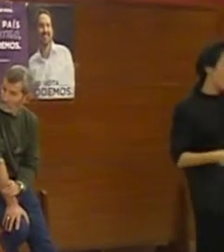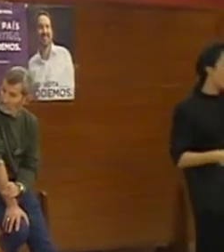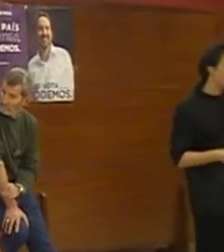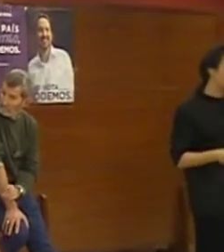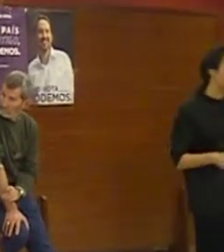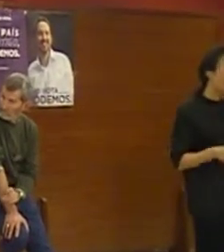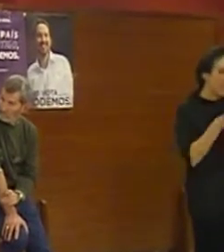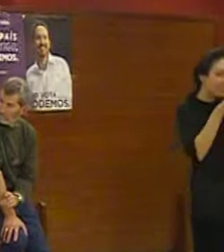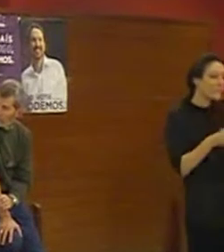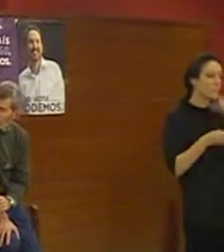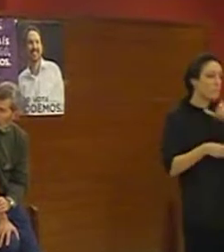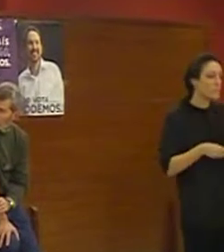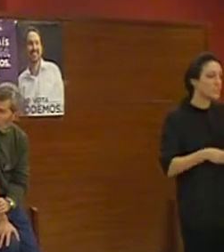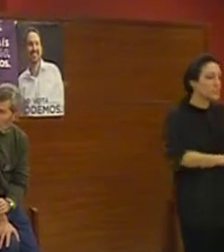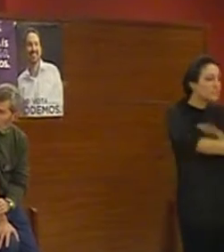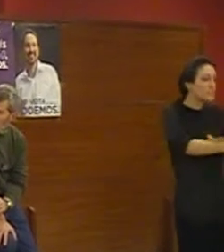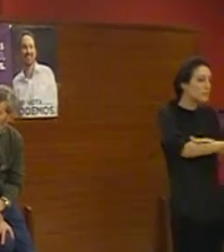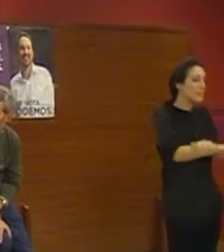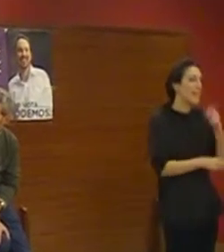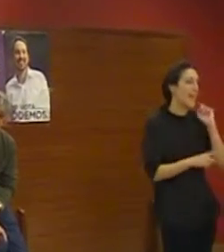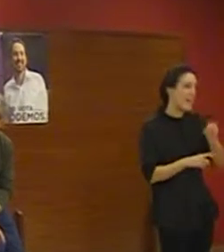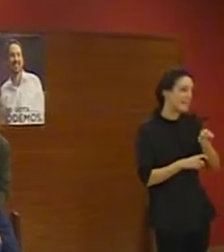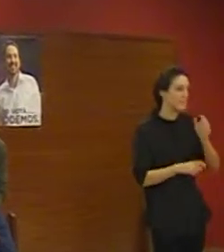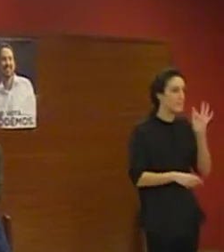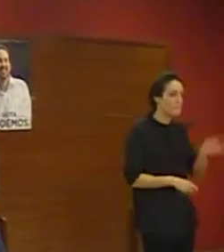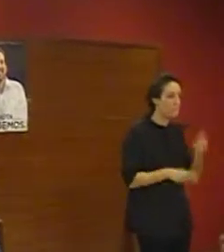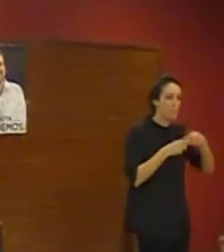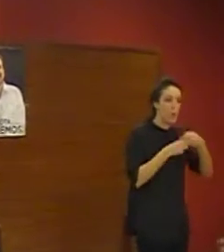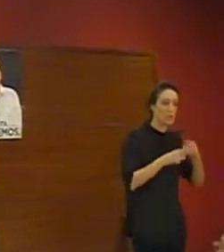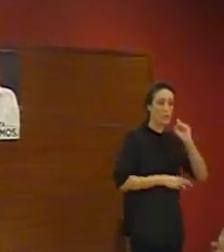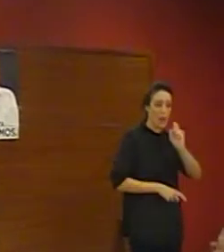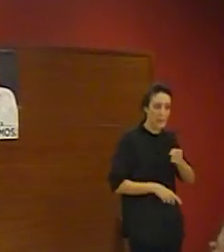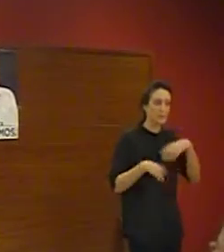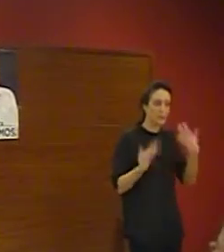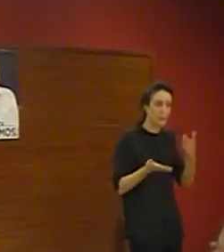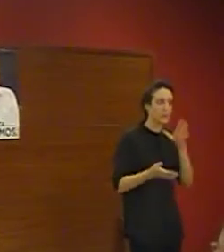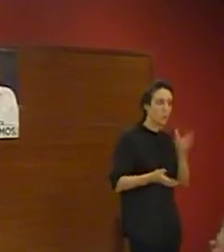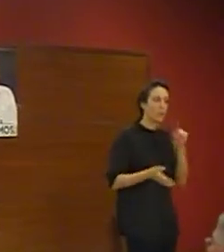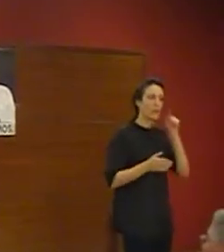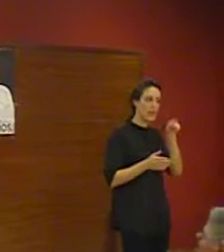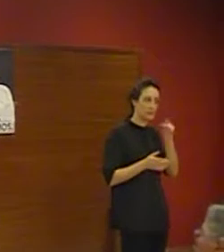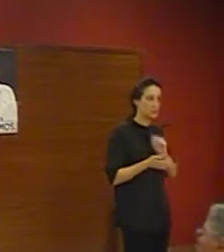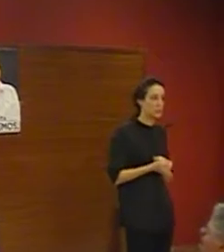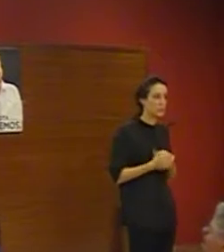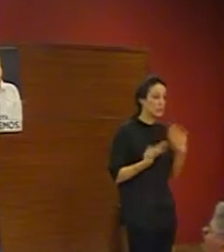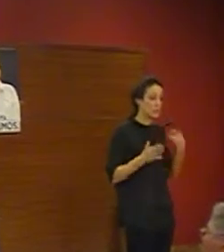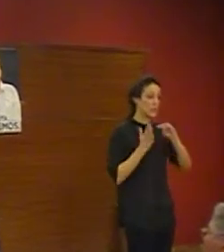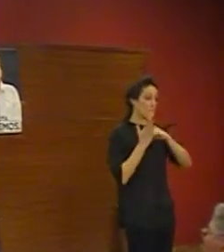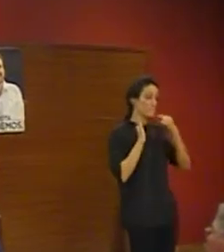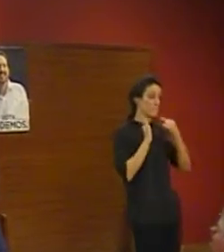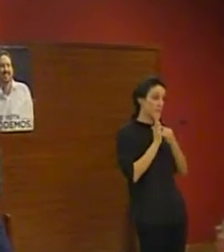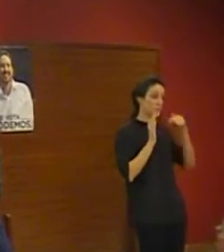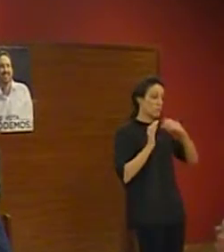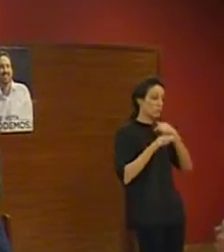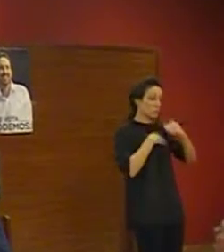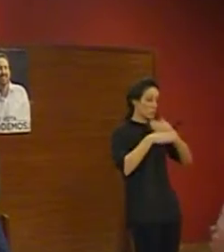de expresidentes del gobierno. Por eso las dos medidas tienen mucho que ver. Y evidentemente en el plan de transición llevamos